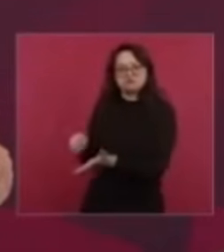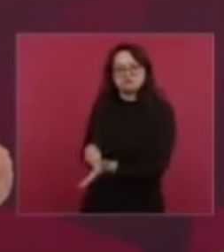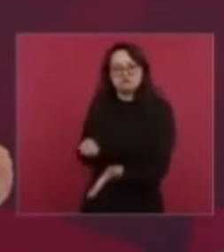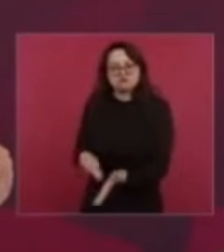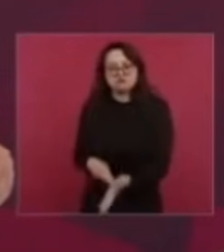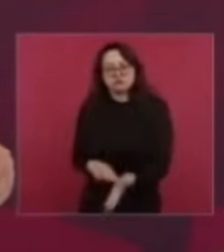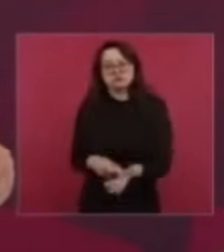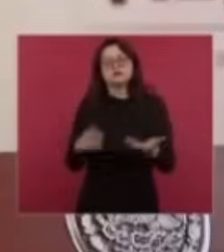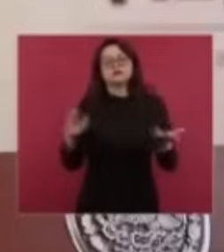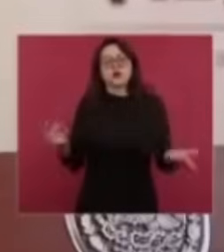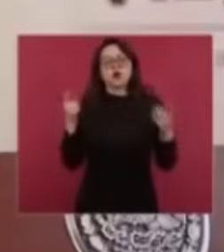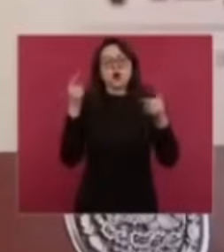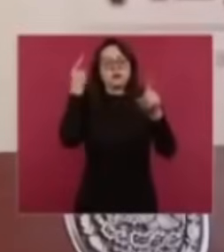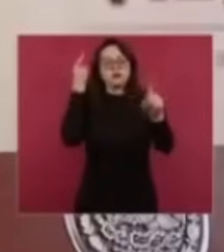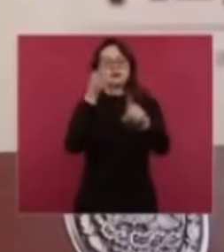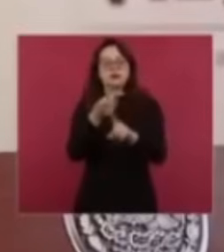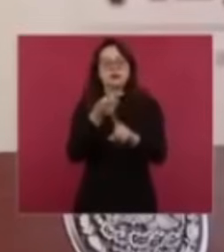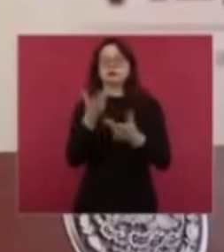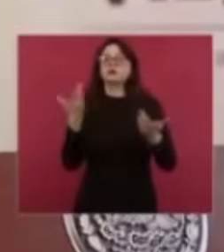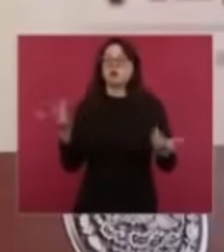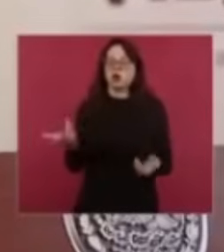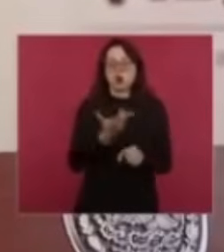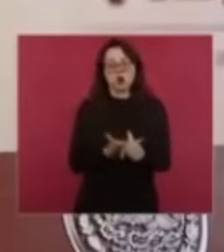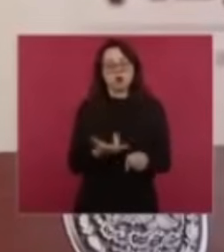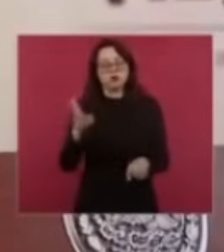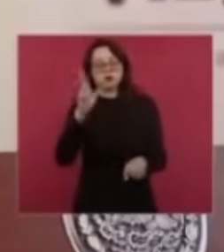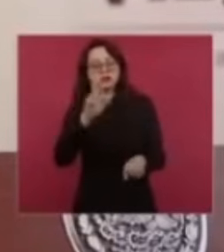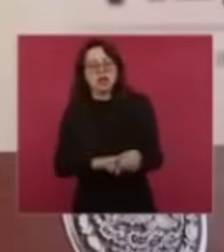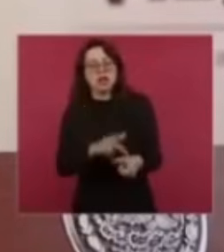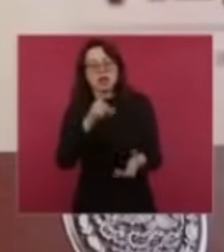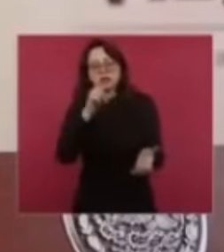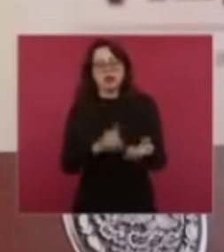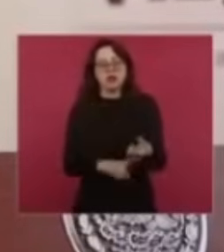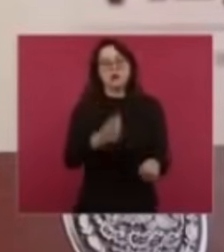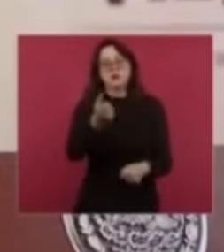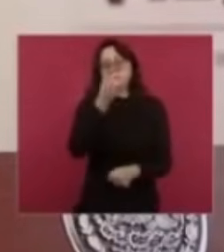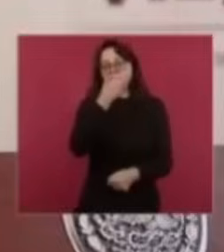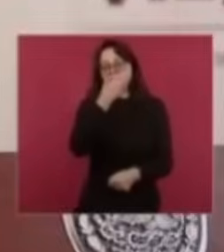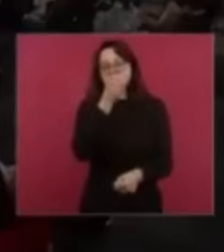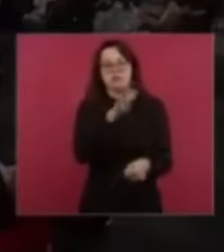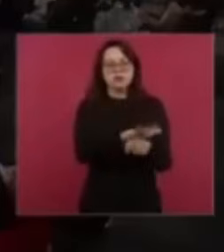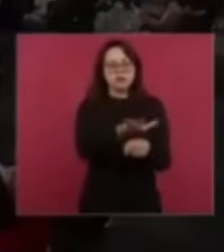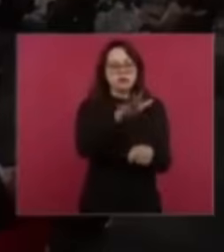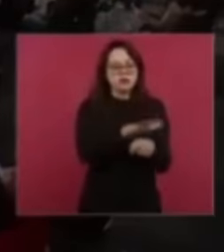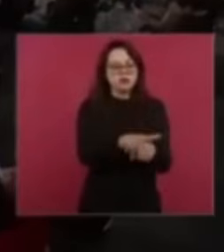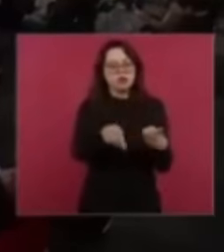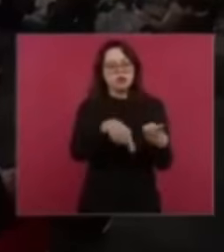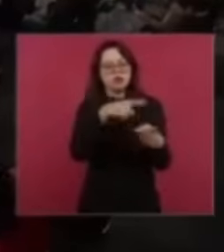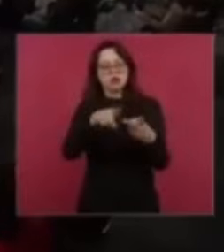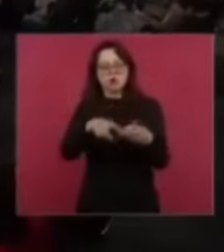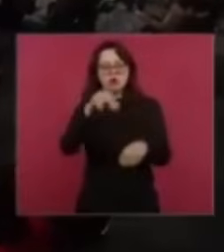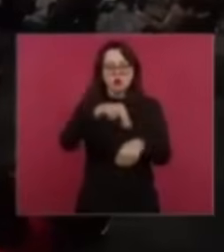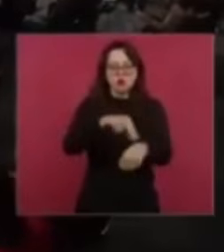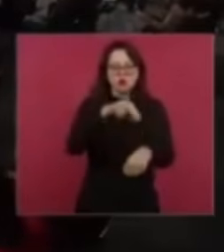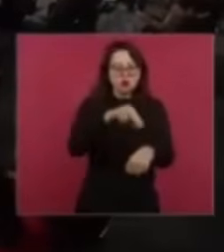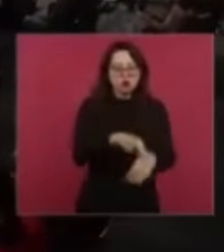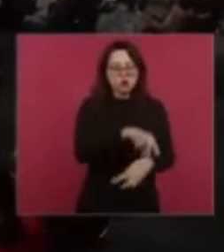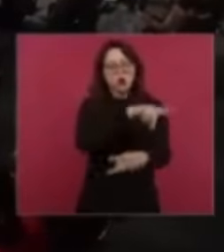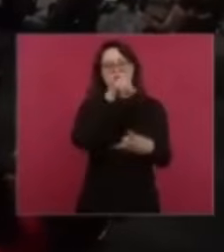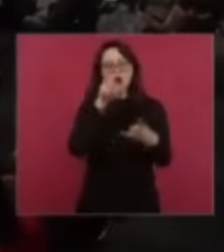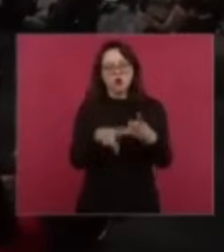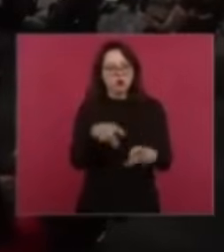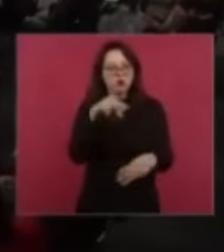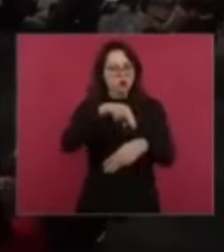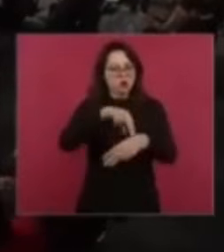medicamentos para que haya médicos especialistas que no solo se